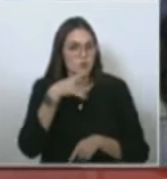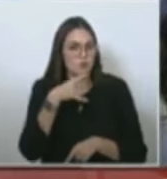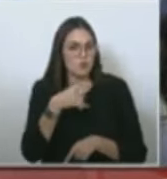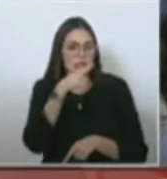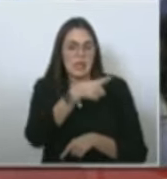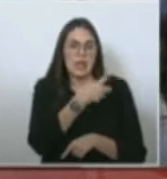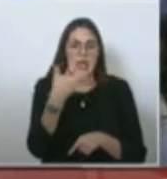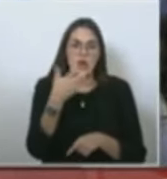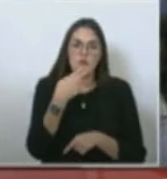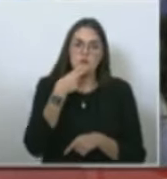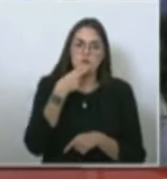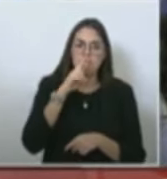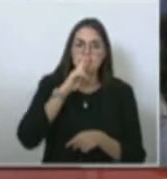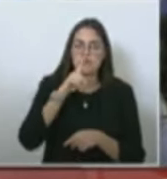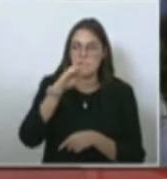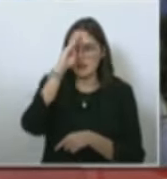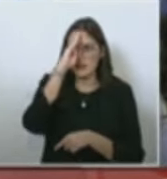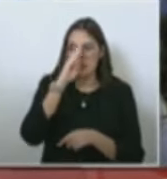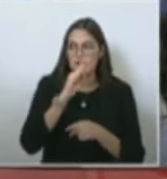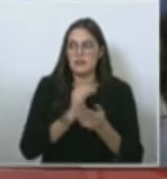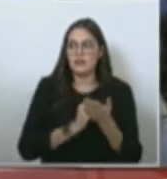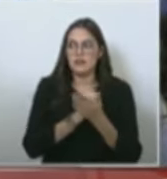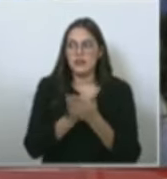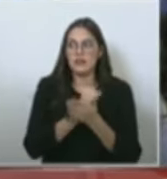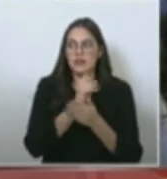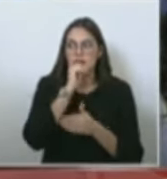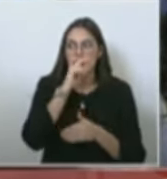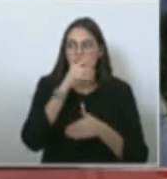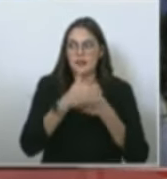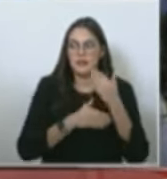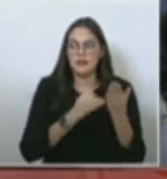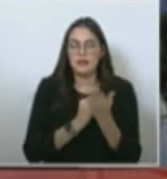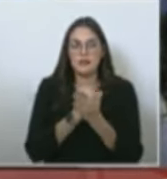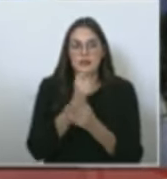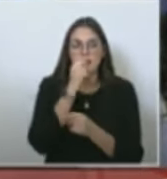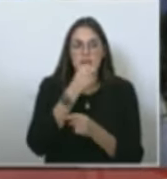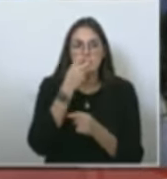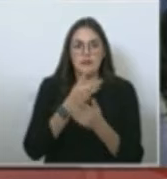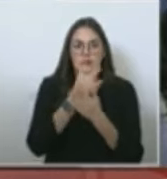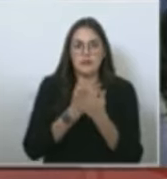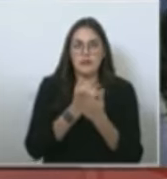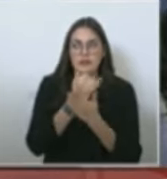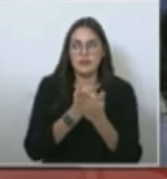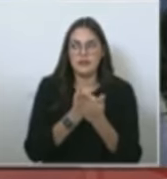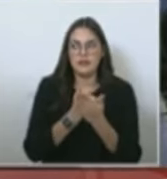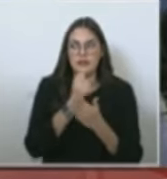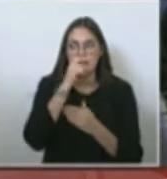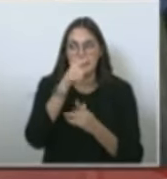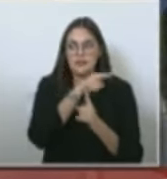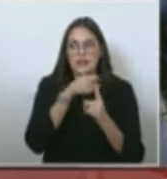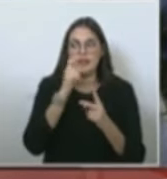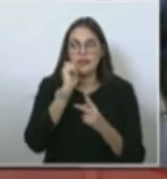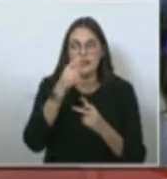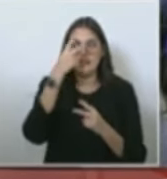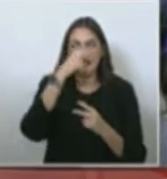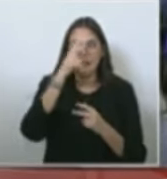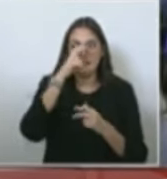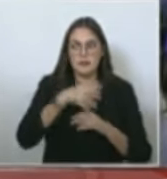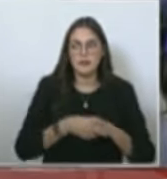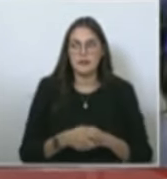construir con mayor ahínco el proyecto por el que soñaban. El 21